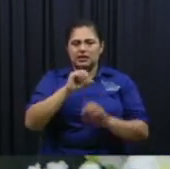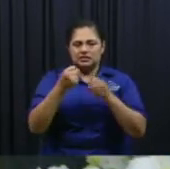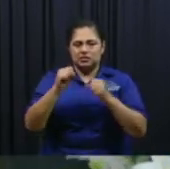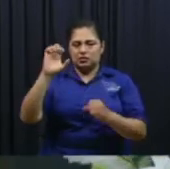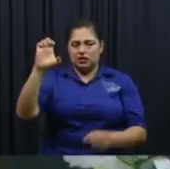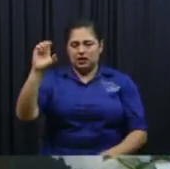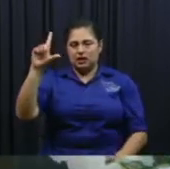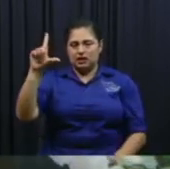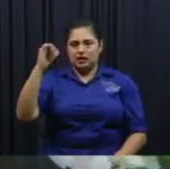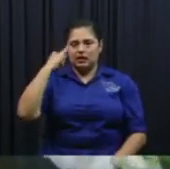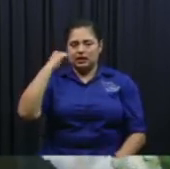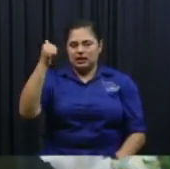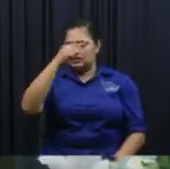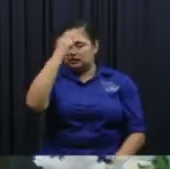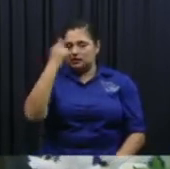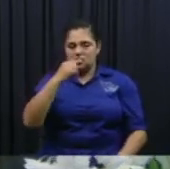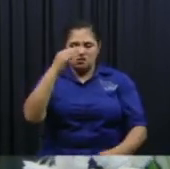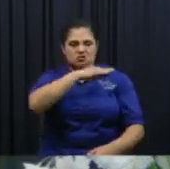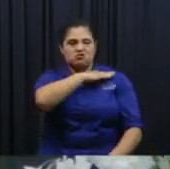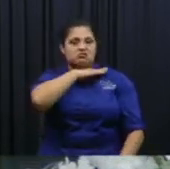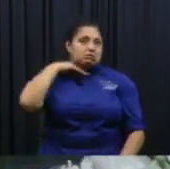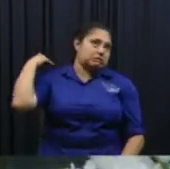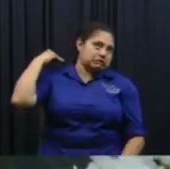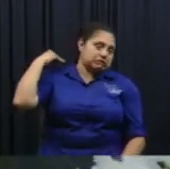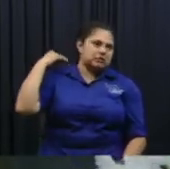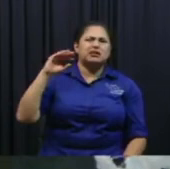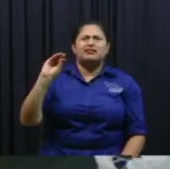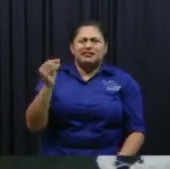cortar en la calle Qué significa eso